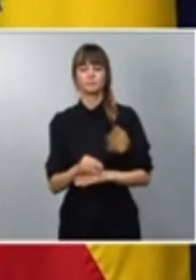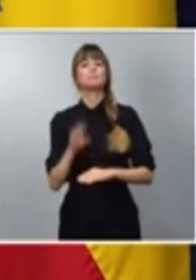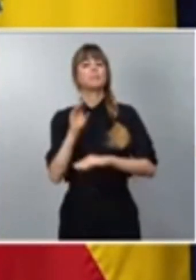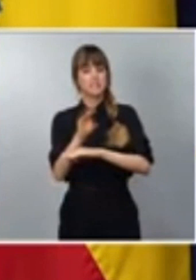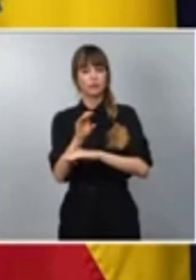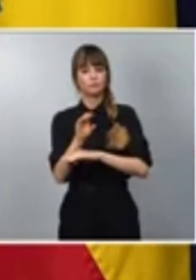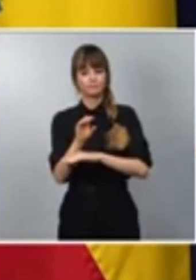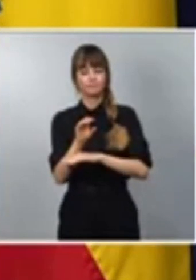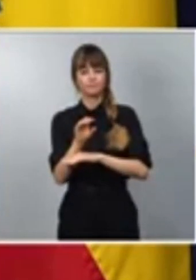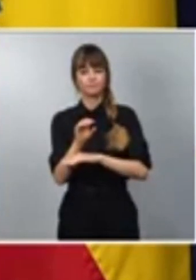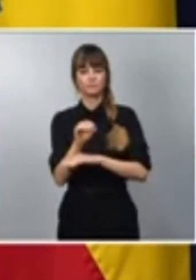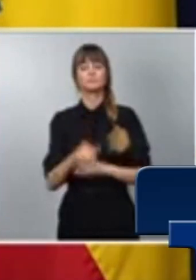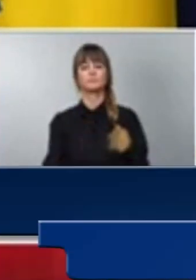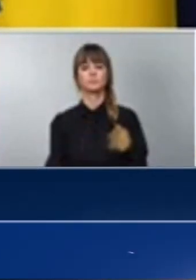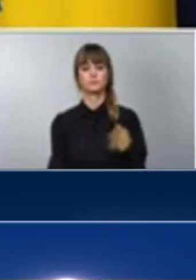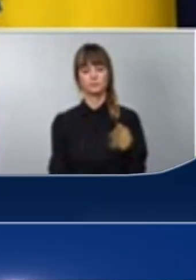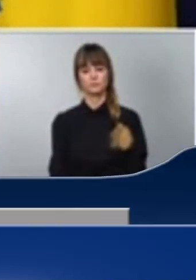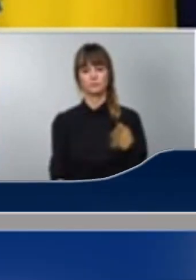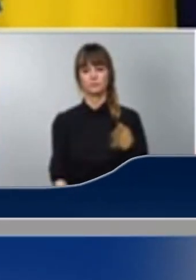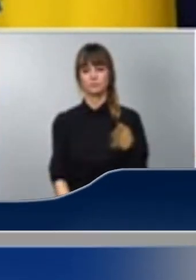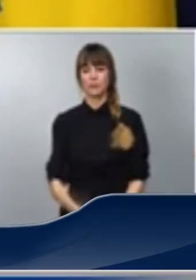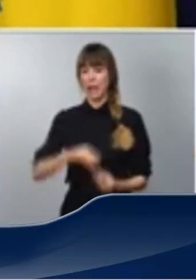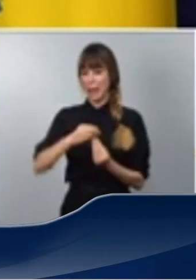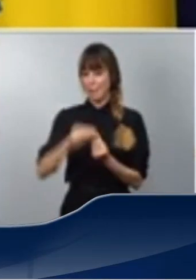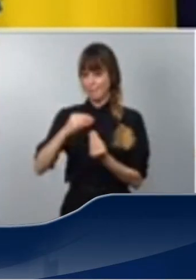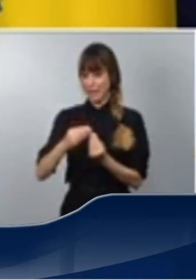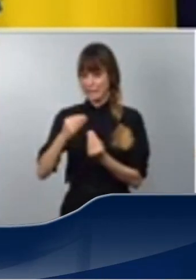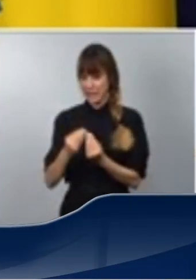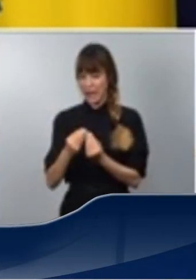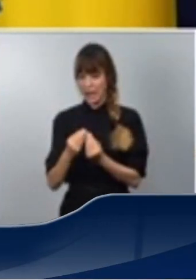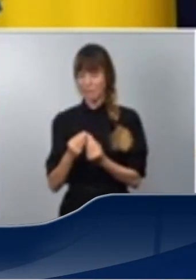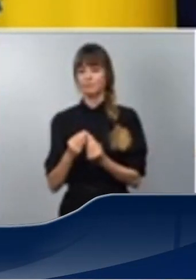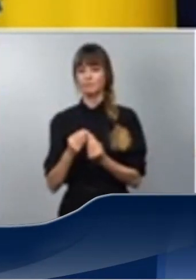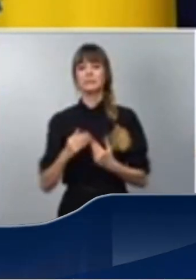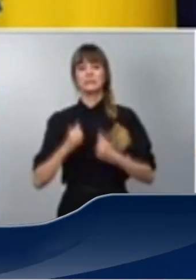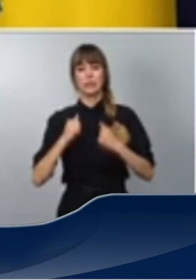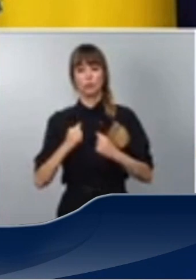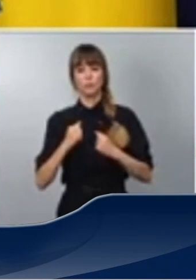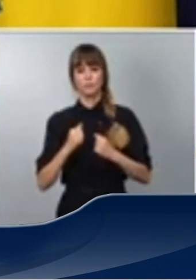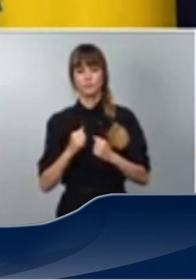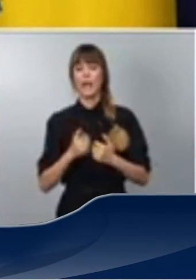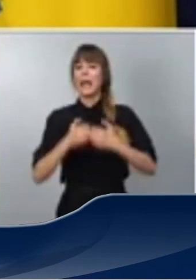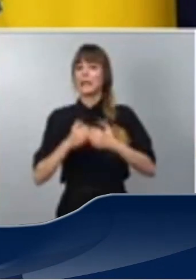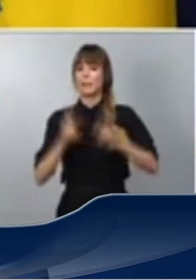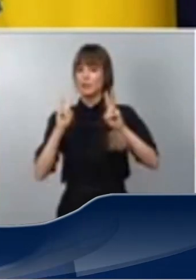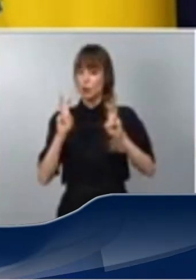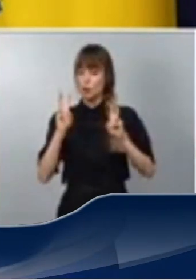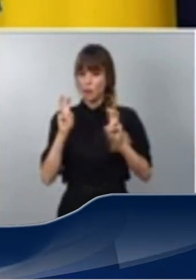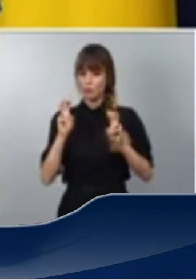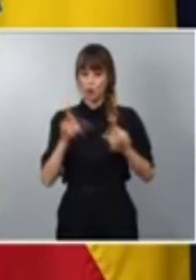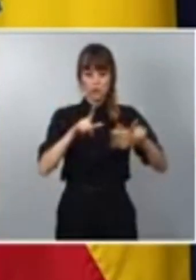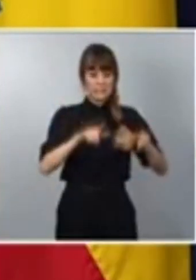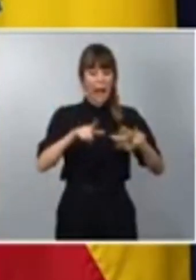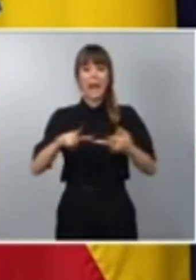final Y como decía por un lado es todo lo que es material fungible también todo lo que hace referencia a Nuevo equipamiento a la disposición de